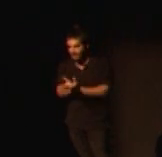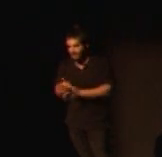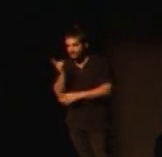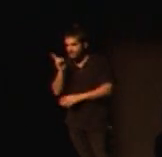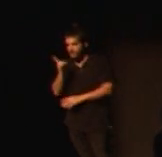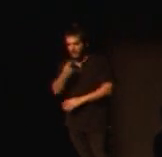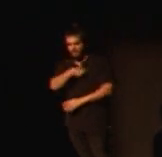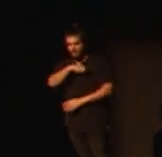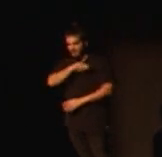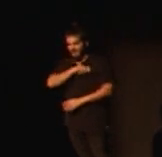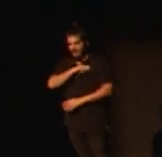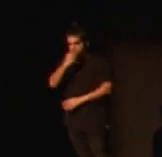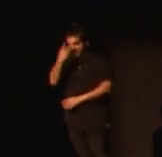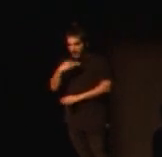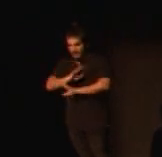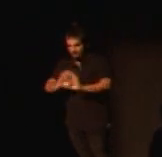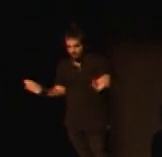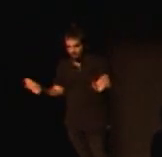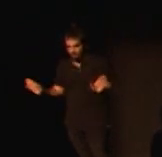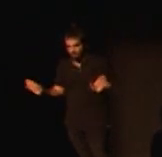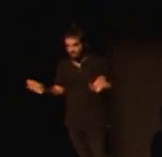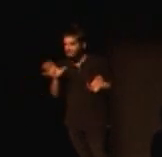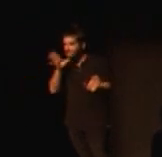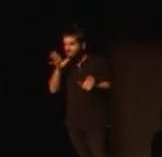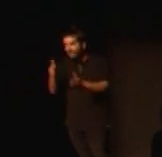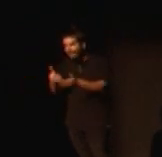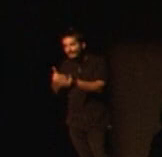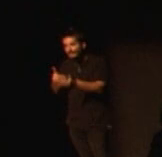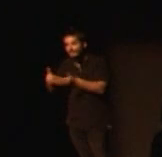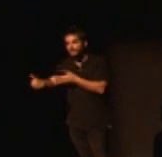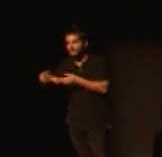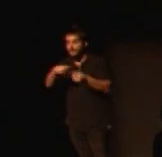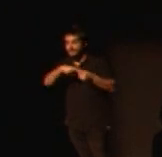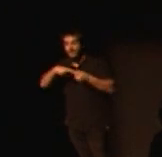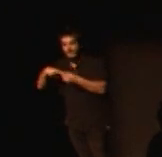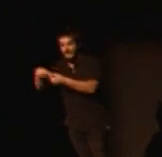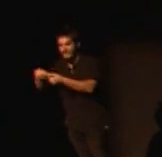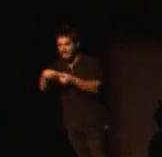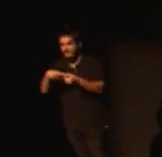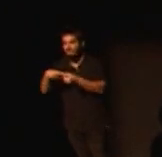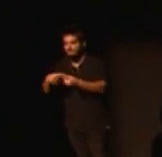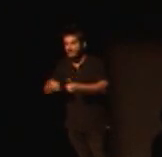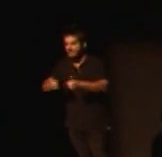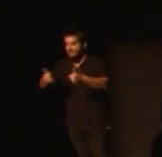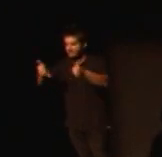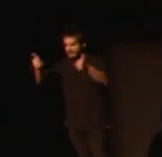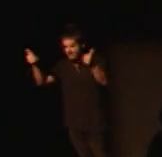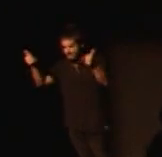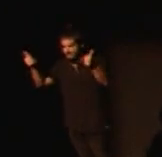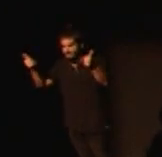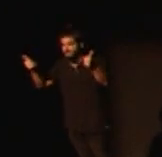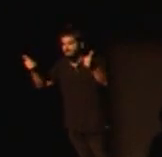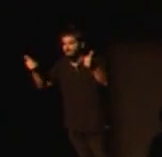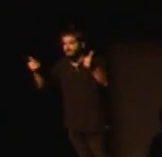España. El futuro va a traer sin duda más solidaridad, esa que repartirá